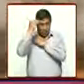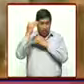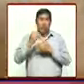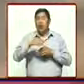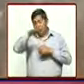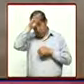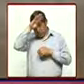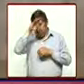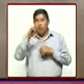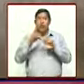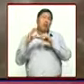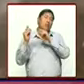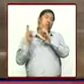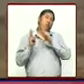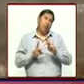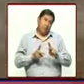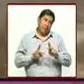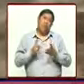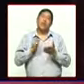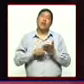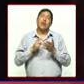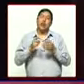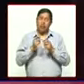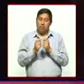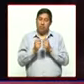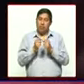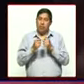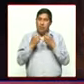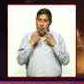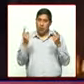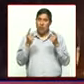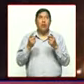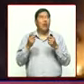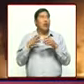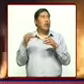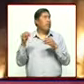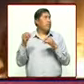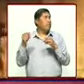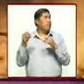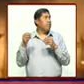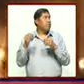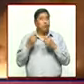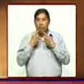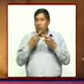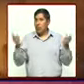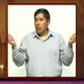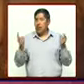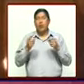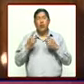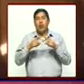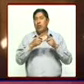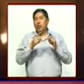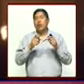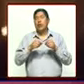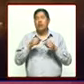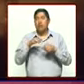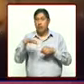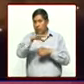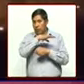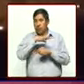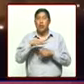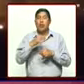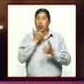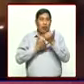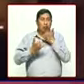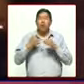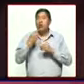Cruz, Beni y Pando. Ese es el tuit que escribió y que también se está circulando en las redes sociales, en diferentes plataformas